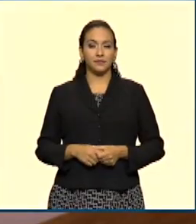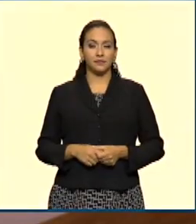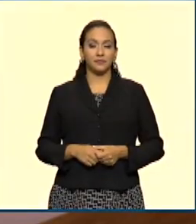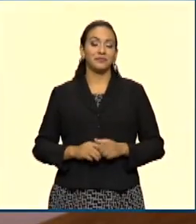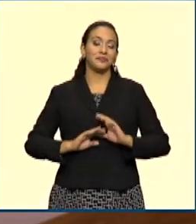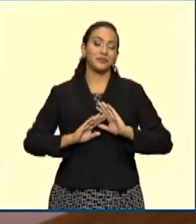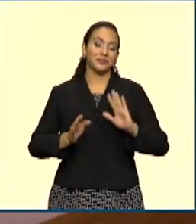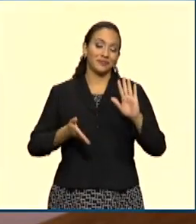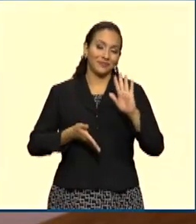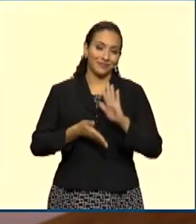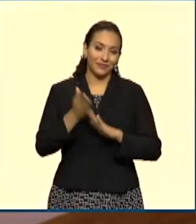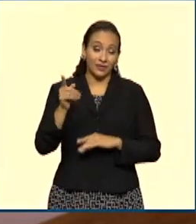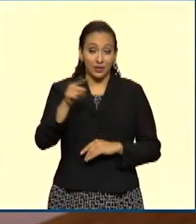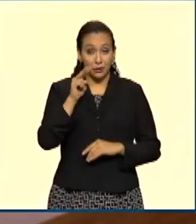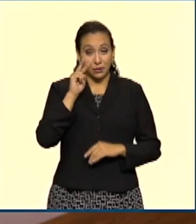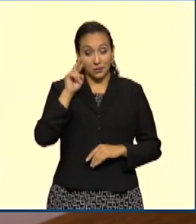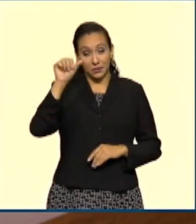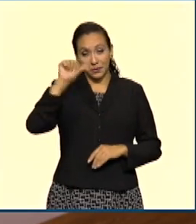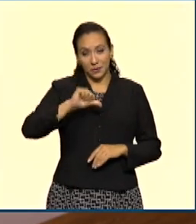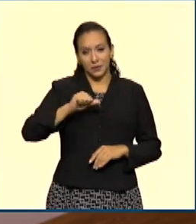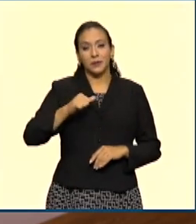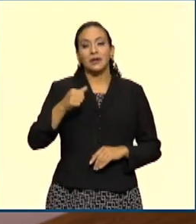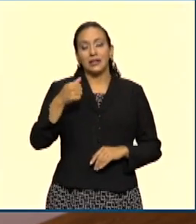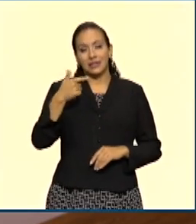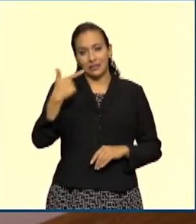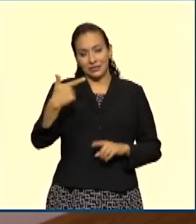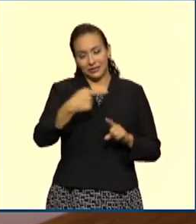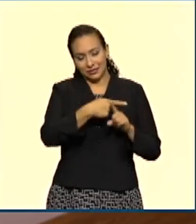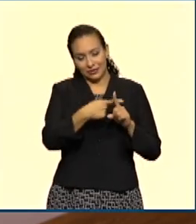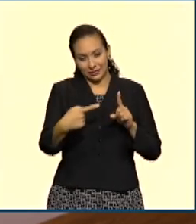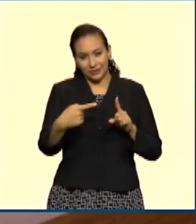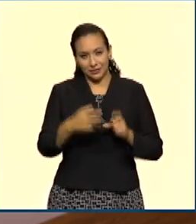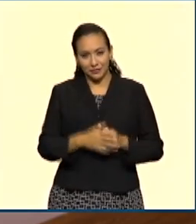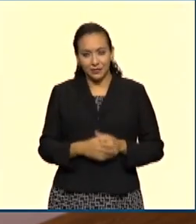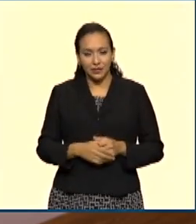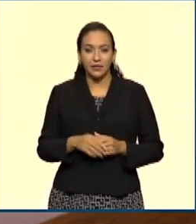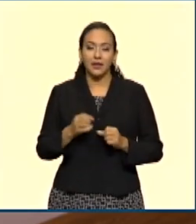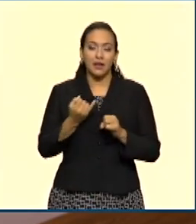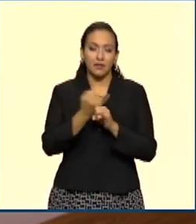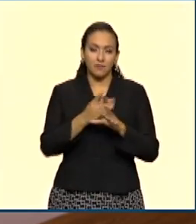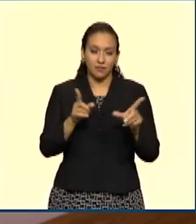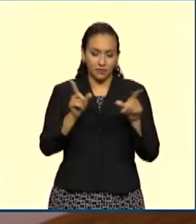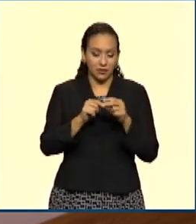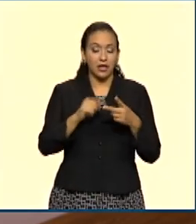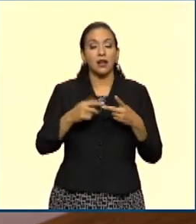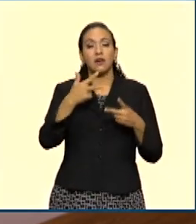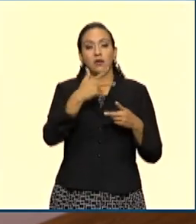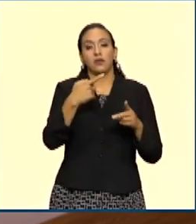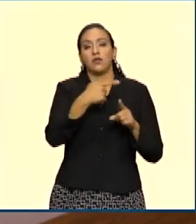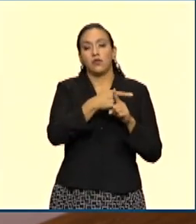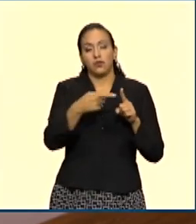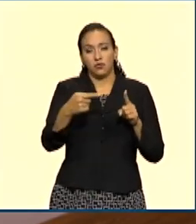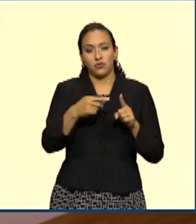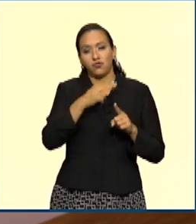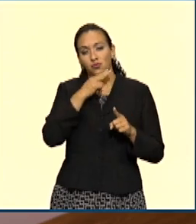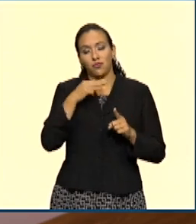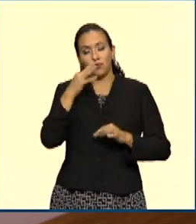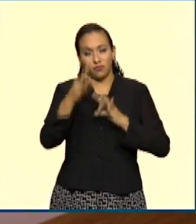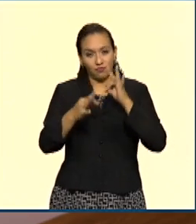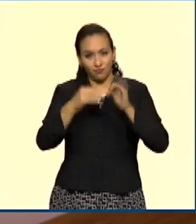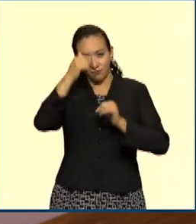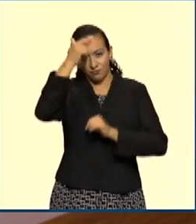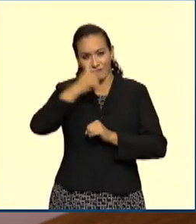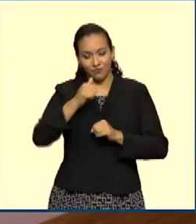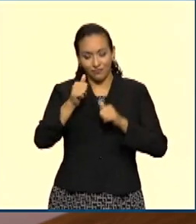Y ya nos vamos para invitarlo a que siga a las 19:30 horas nuestro avance informativo y a las 20:30 el noticiario nocturno.